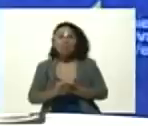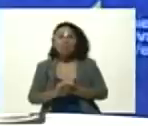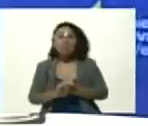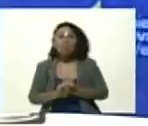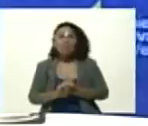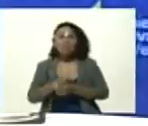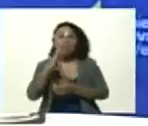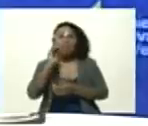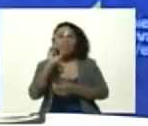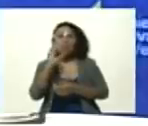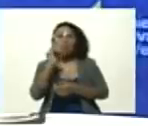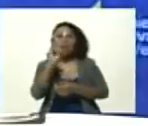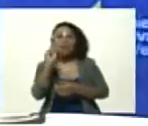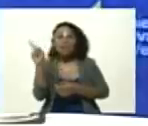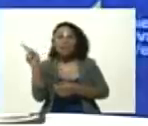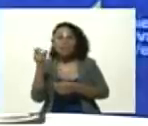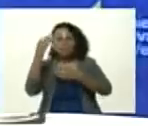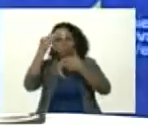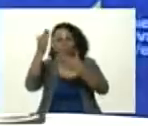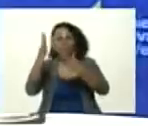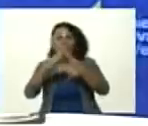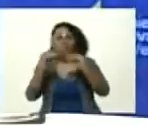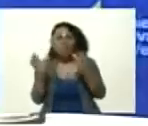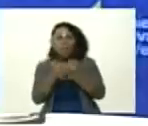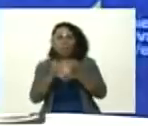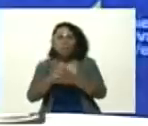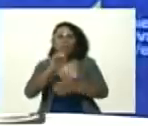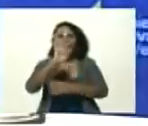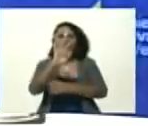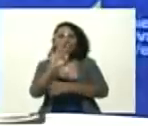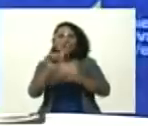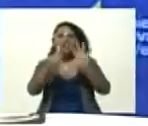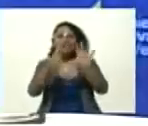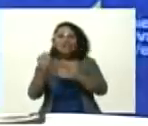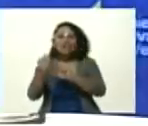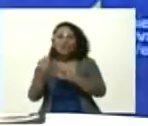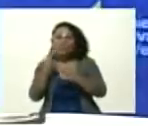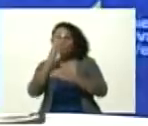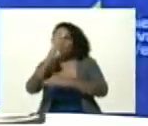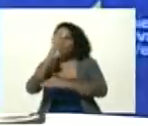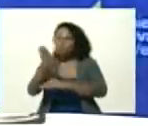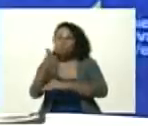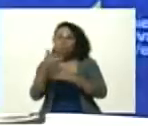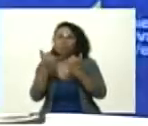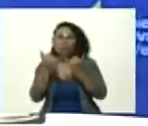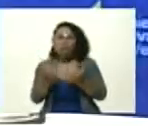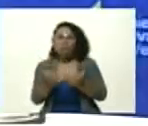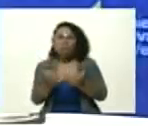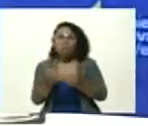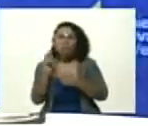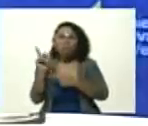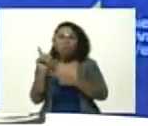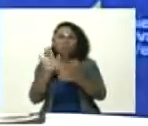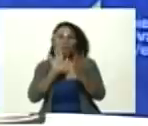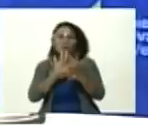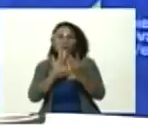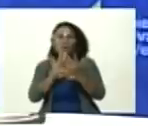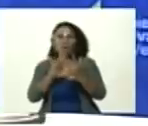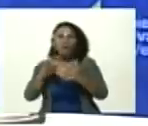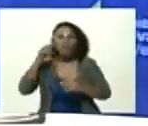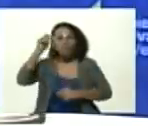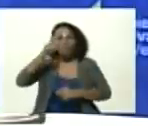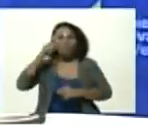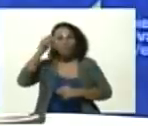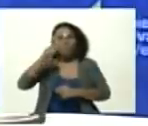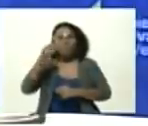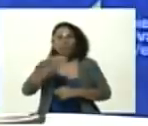Boris Castellano. Mi saludo a todo el equipo de Boris y de 360. Vámonos directamente a este pase que fue grabado en la